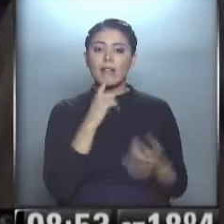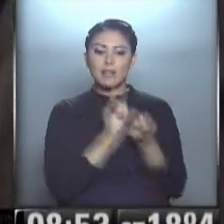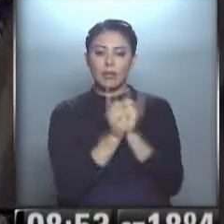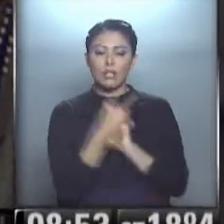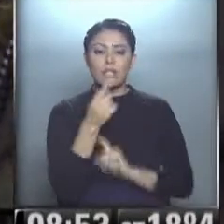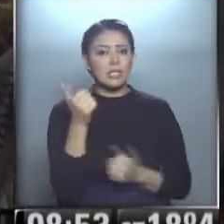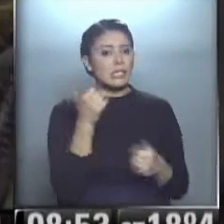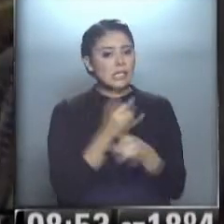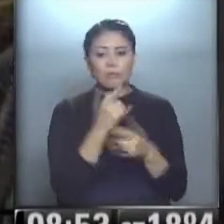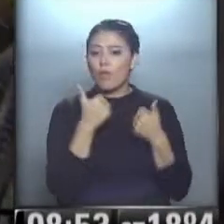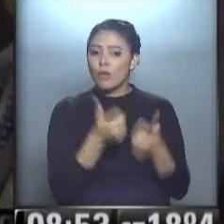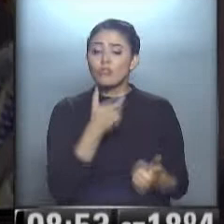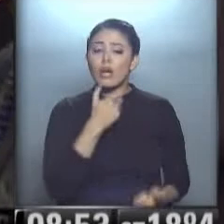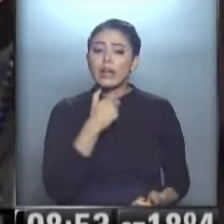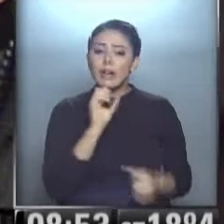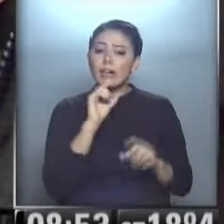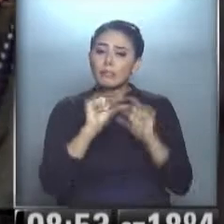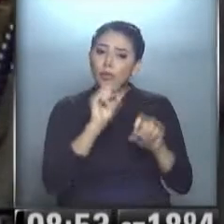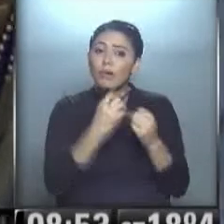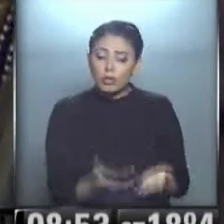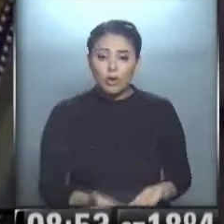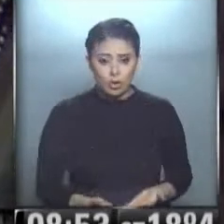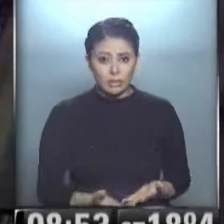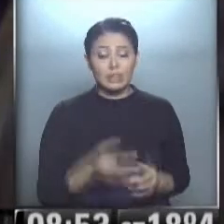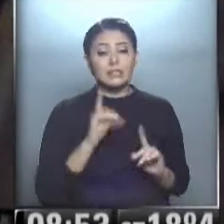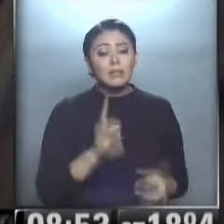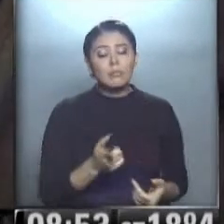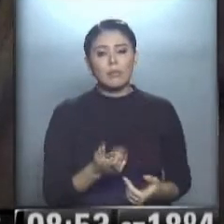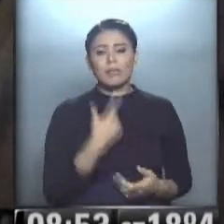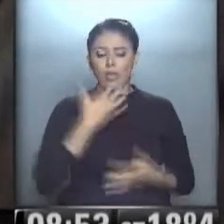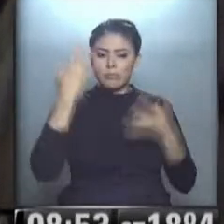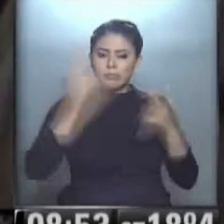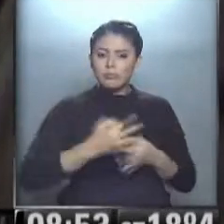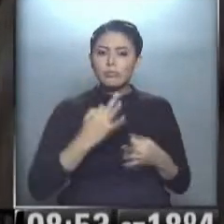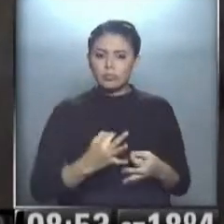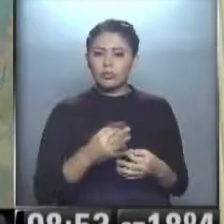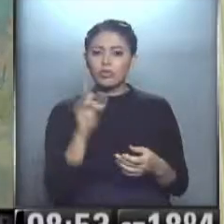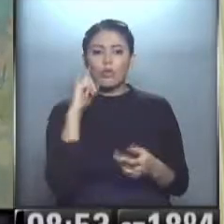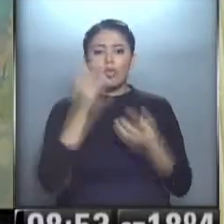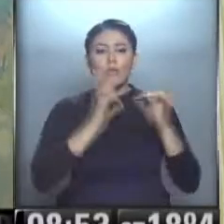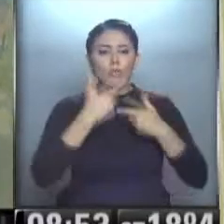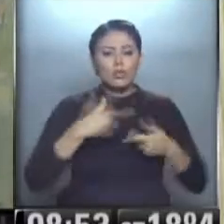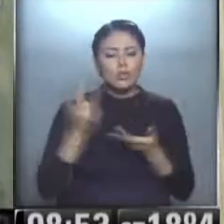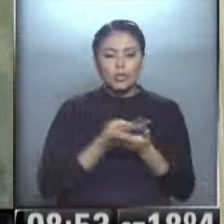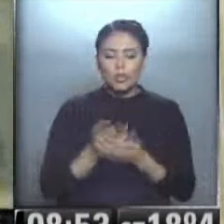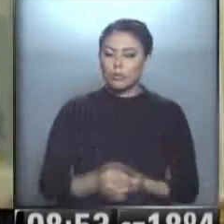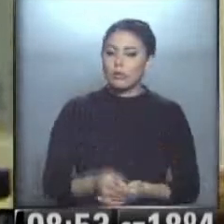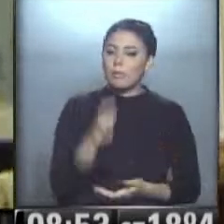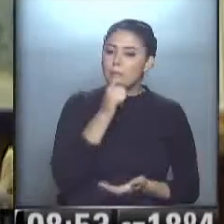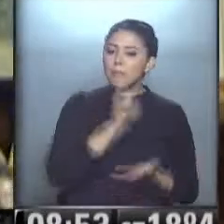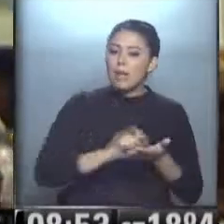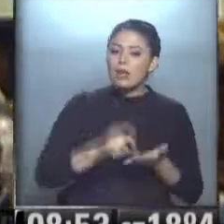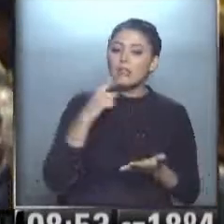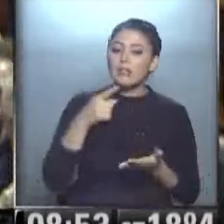Son buenas, siempre fueron buenas. Nosotros queremos mejorarlas y hacerlas concretas con proyectos comunes. ¿Cómo espera esta reunión con